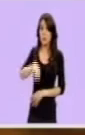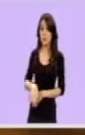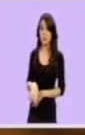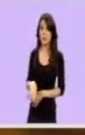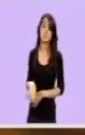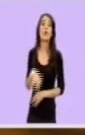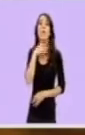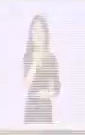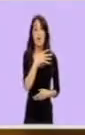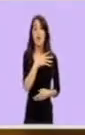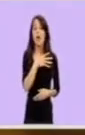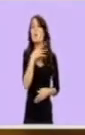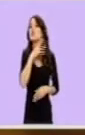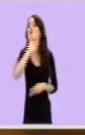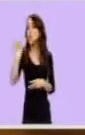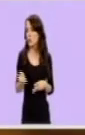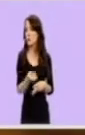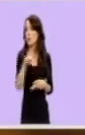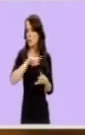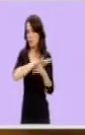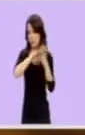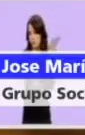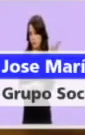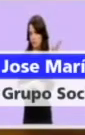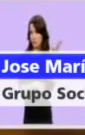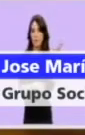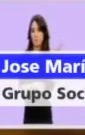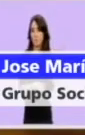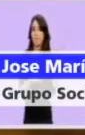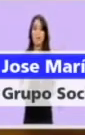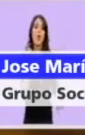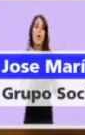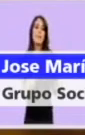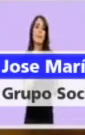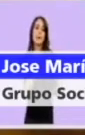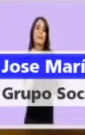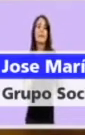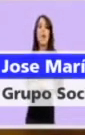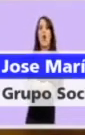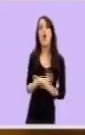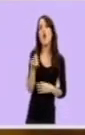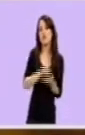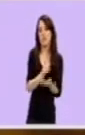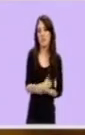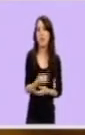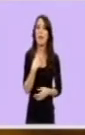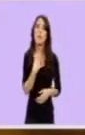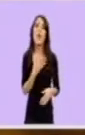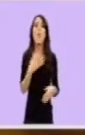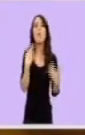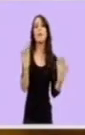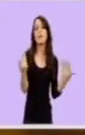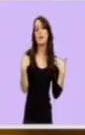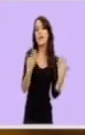es irrelevante. Yo no voy a entrar otra vez en el debate de mis responsabilidades en mi partido político. Los